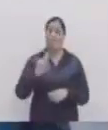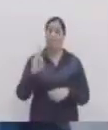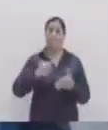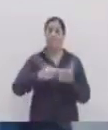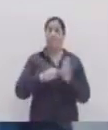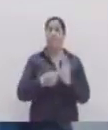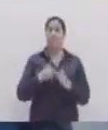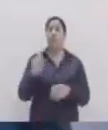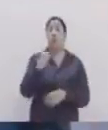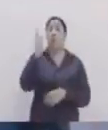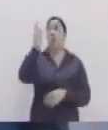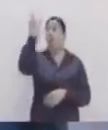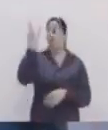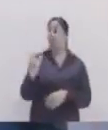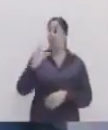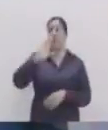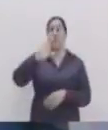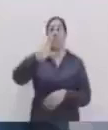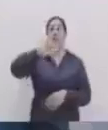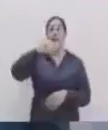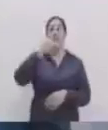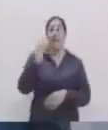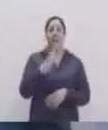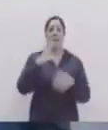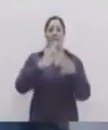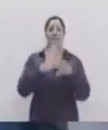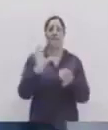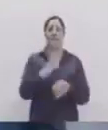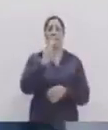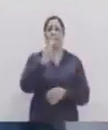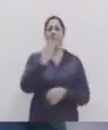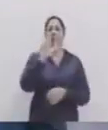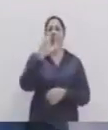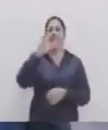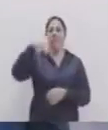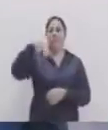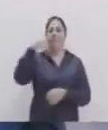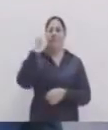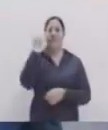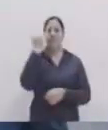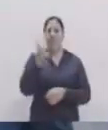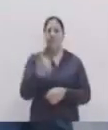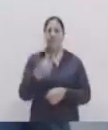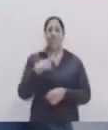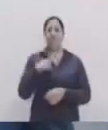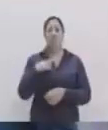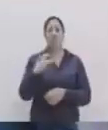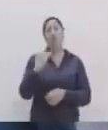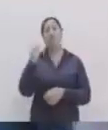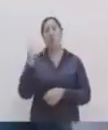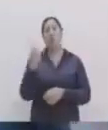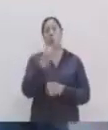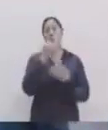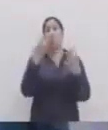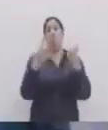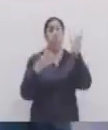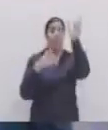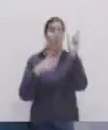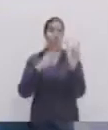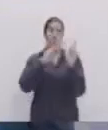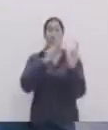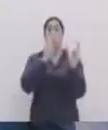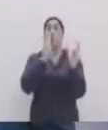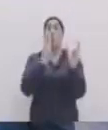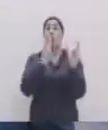tienen. Van a trabajar con otra carga de valencia además de la 1. ¿Estamos? Los de la columna 2 generalmente